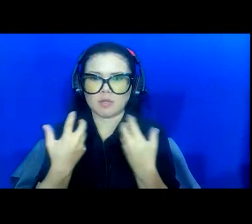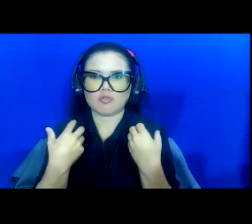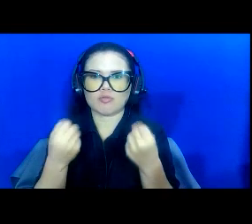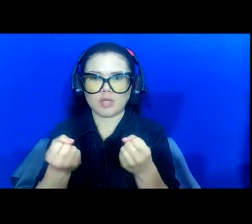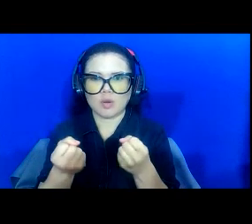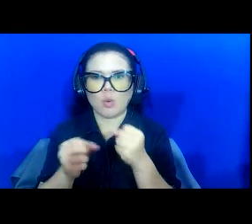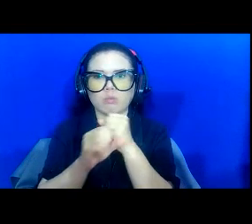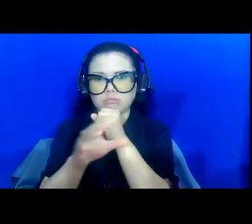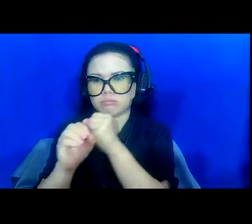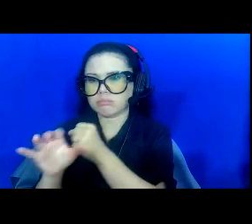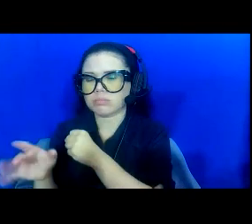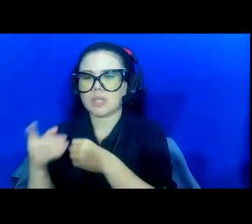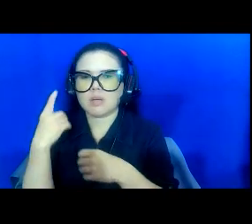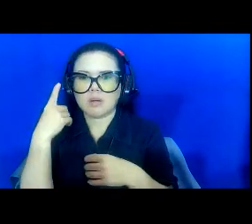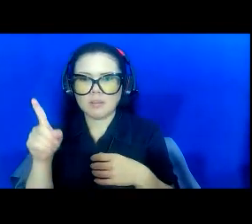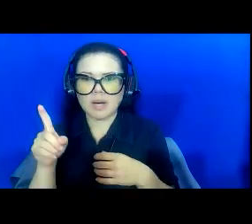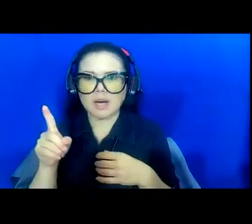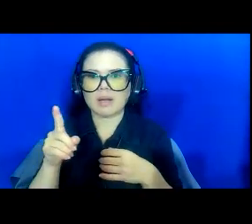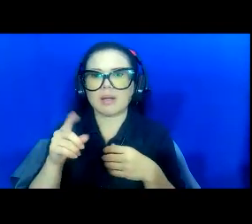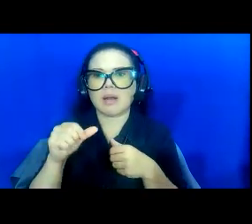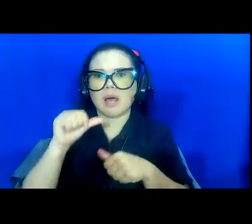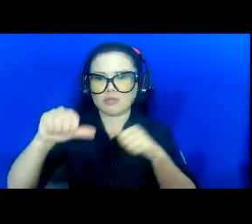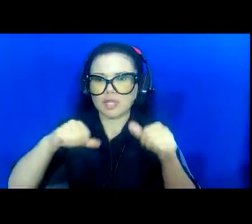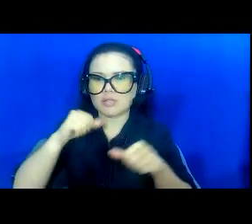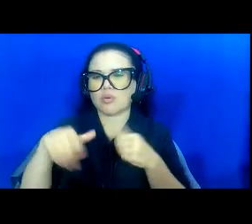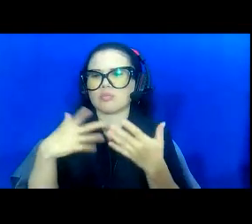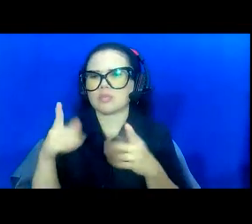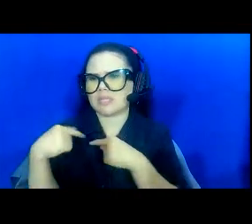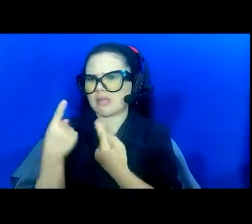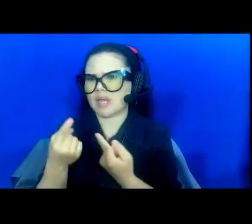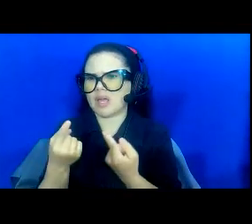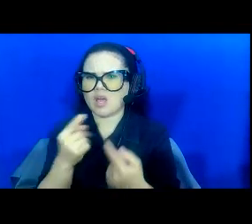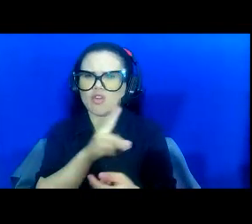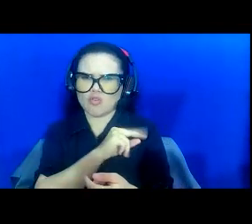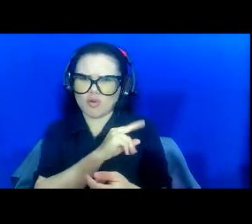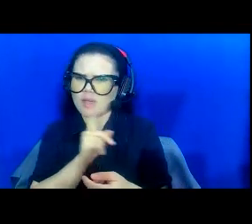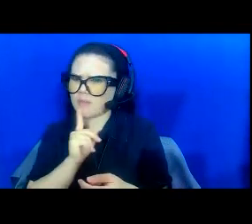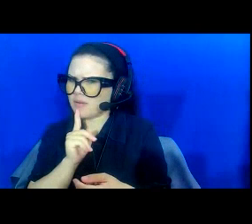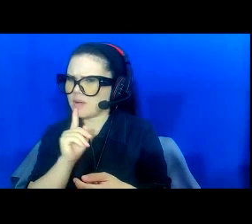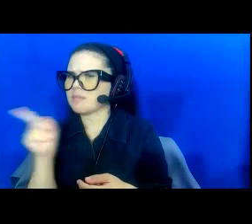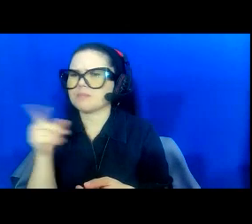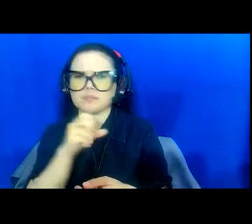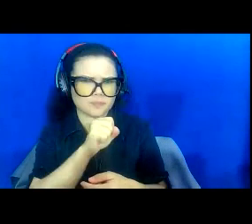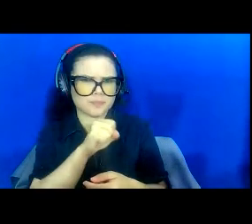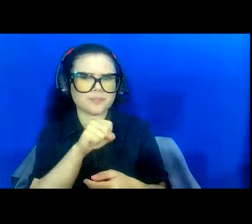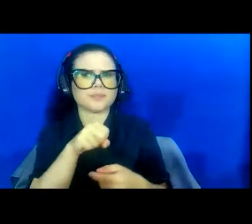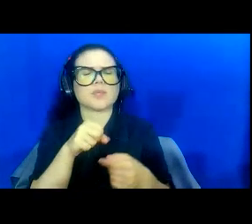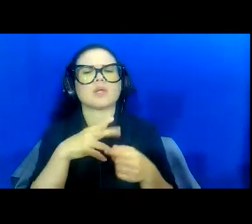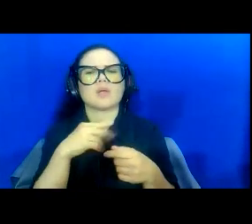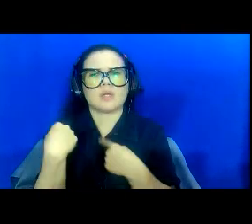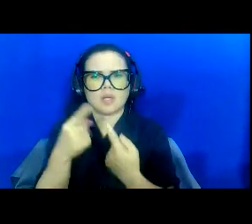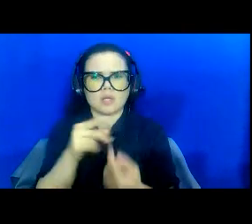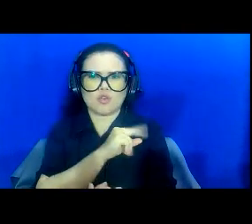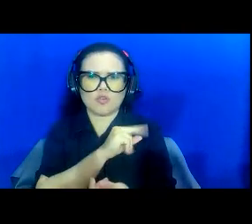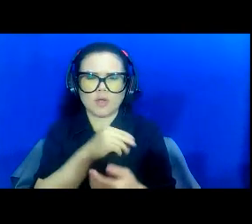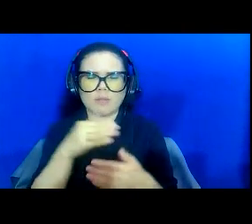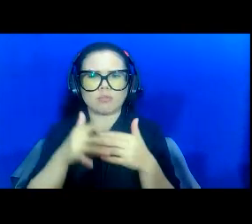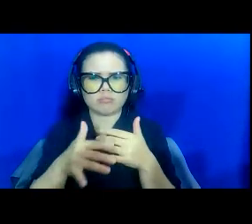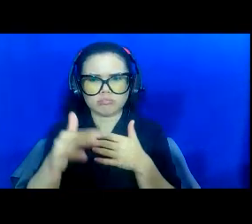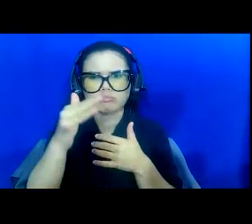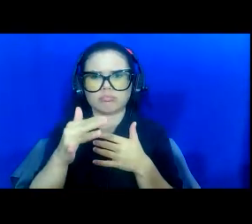Federación y Asociación, en noviembre, por ahí empezamos a enviar. Y hemos seguido para poder compartir qué se ha hecho desde el